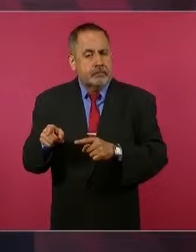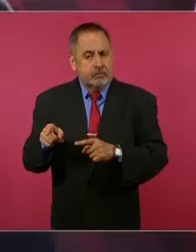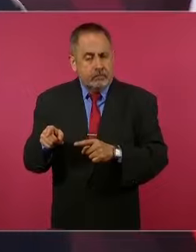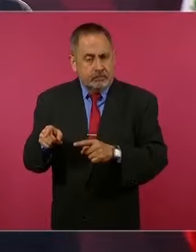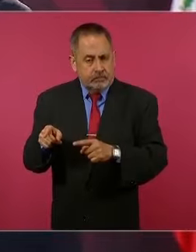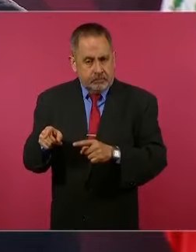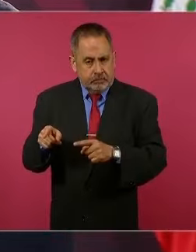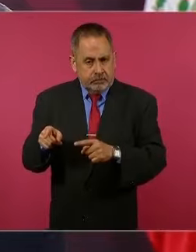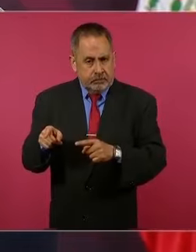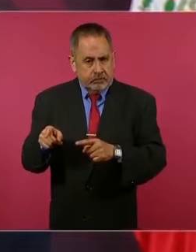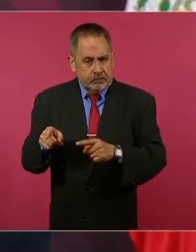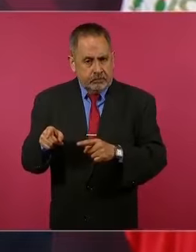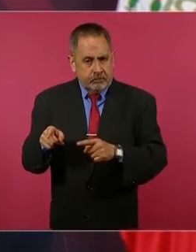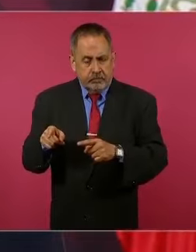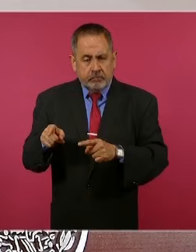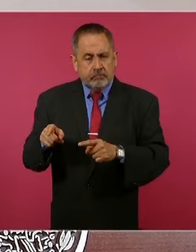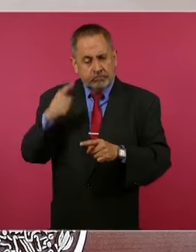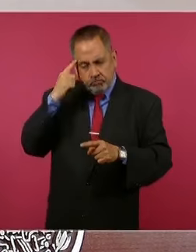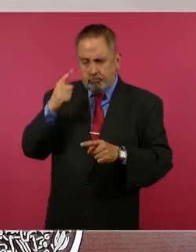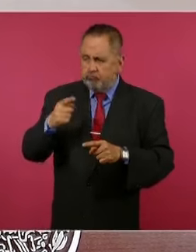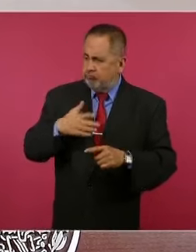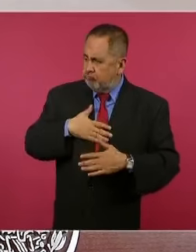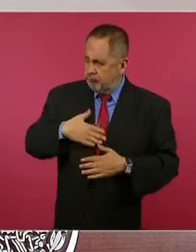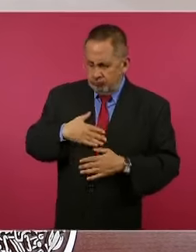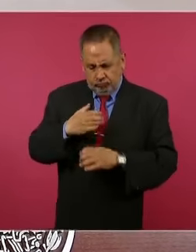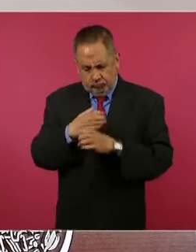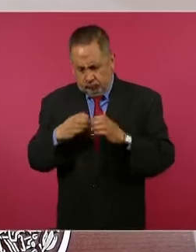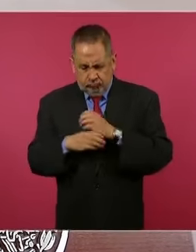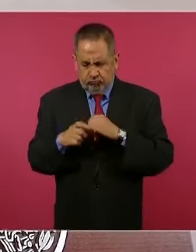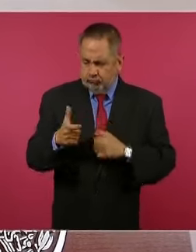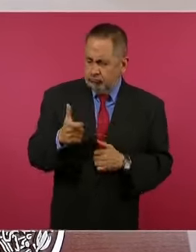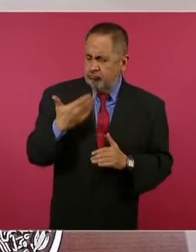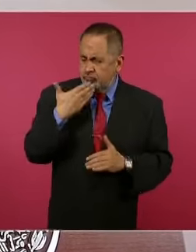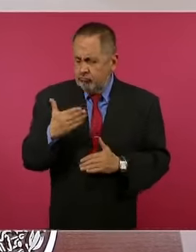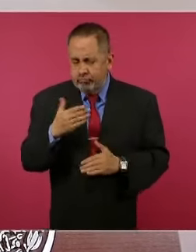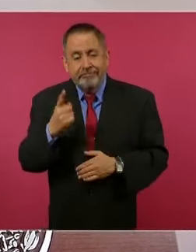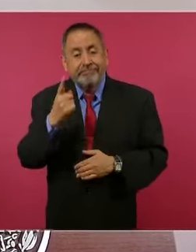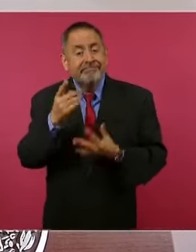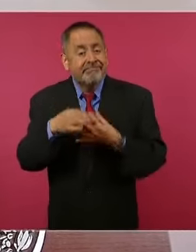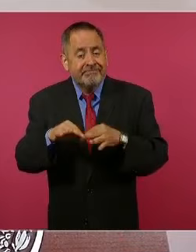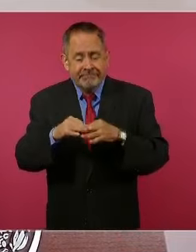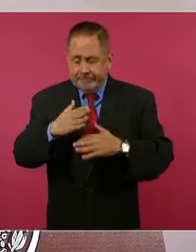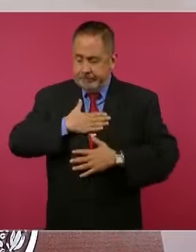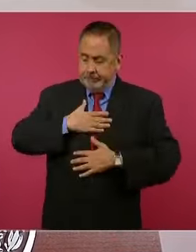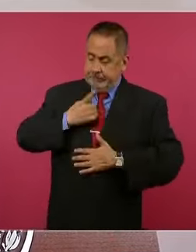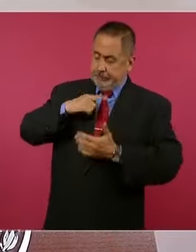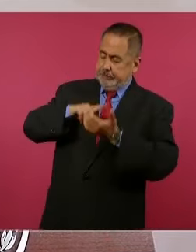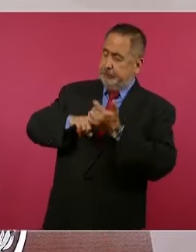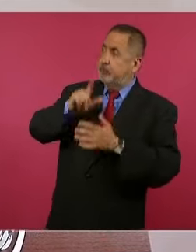buscar no solo el bienestar material sino el bienestar del